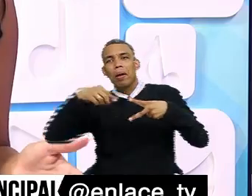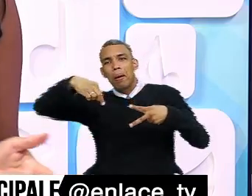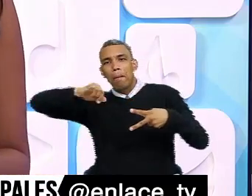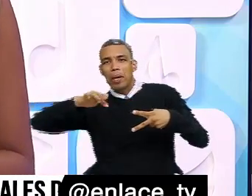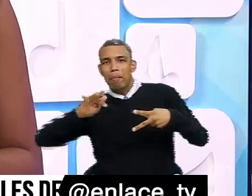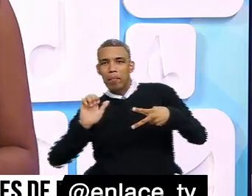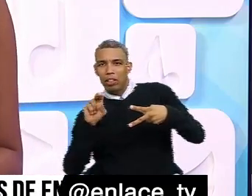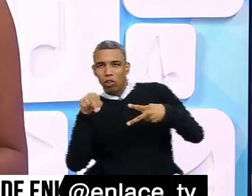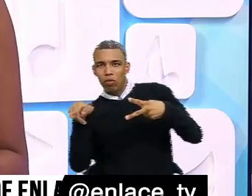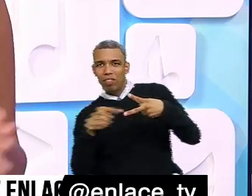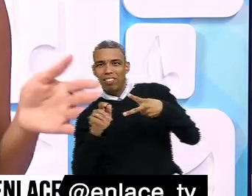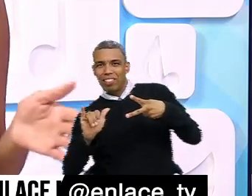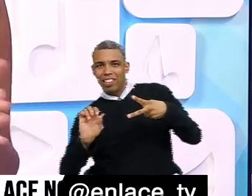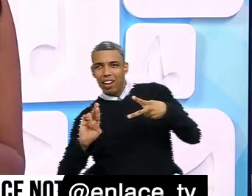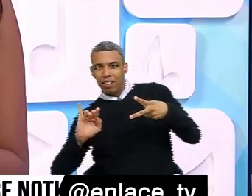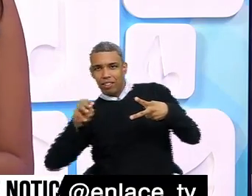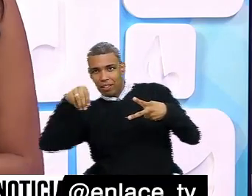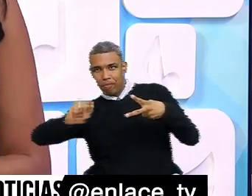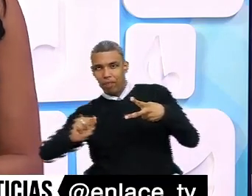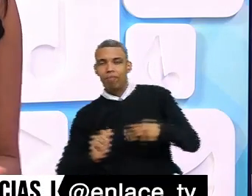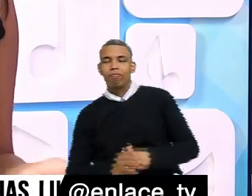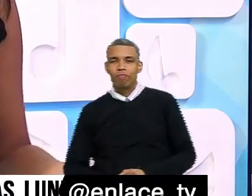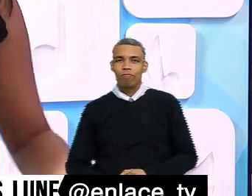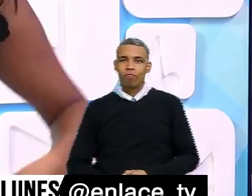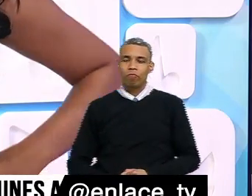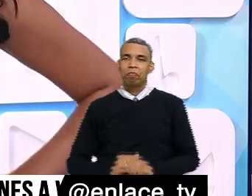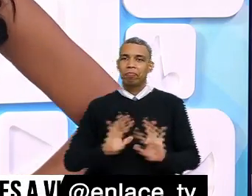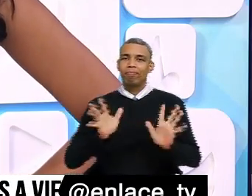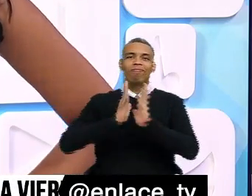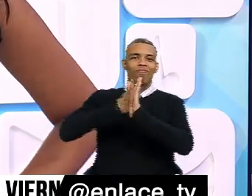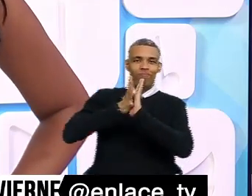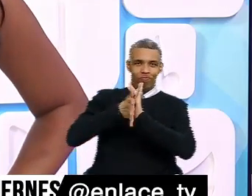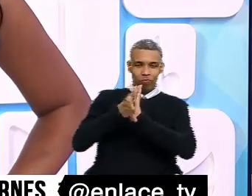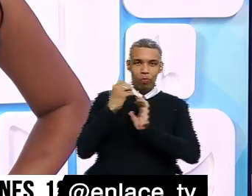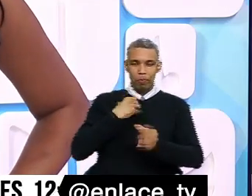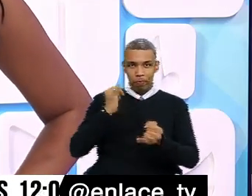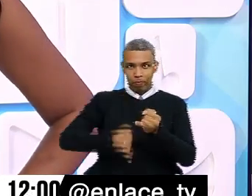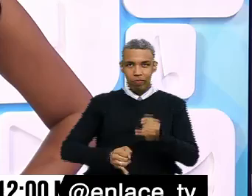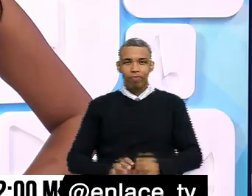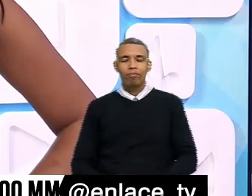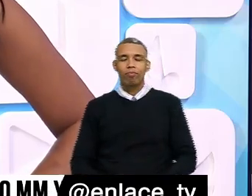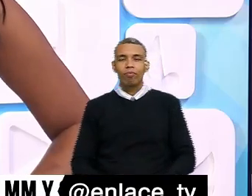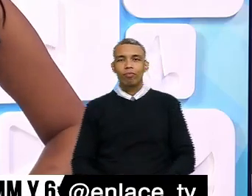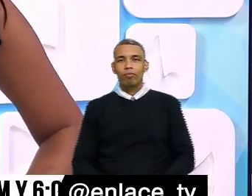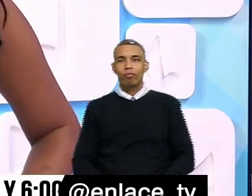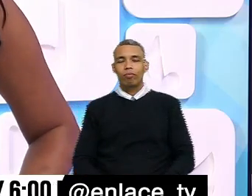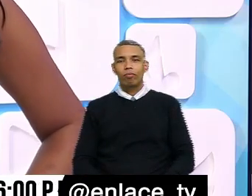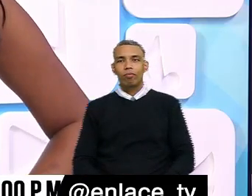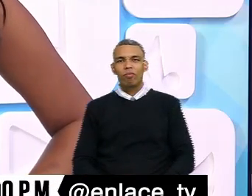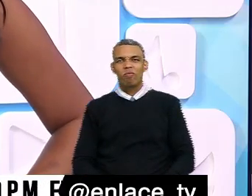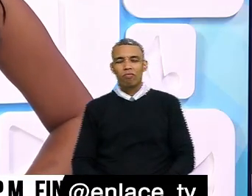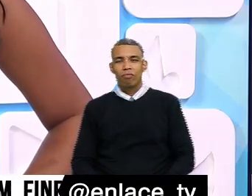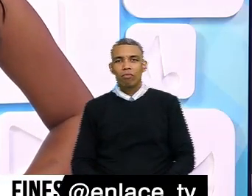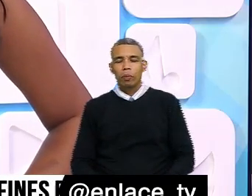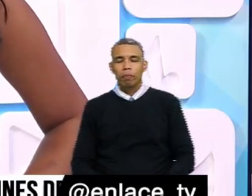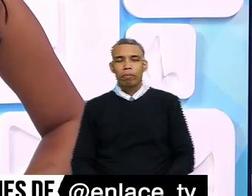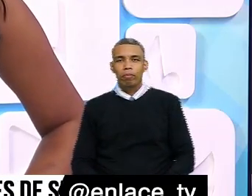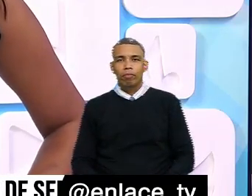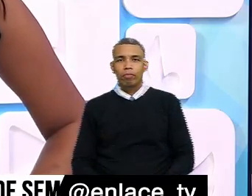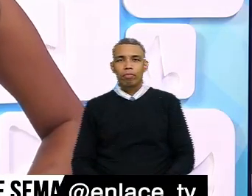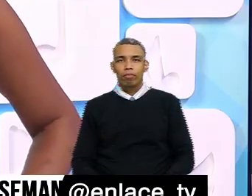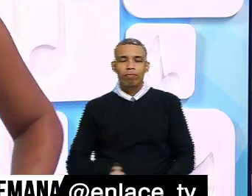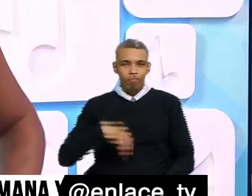Excelente programa Vacacionando en Convivencia. Y hasta aquí la información de cultura y entretenimiento. Recuerden, barranqueños, ustedes quedan en la mira.